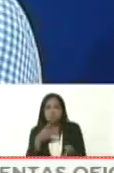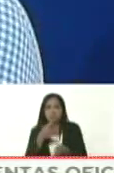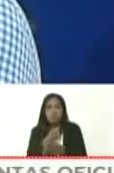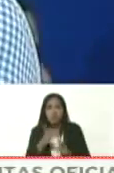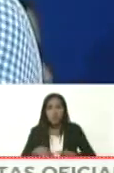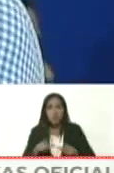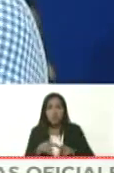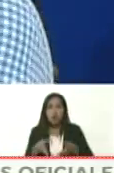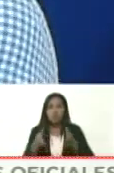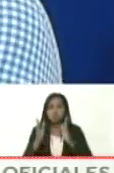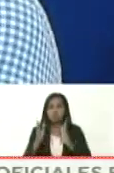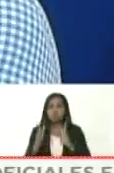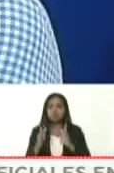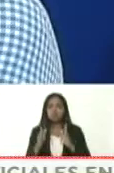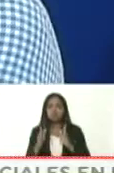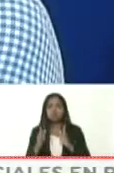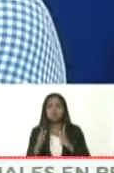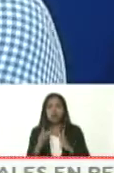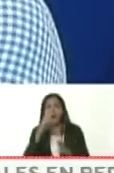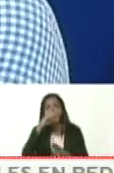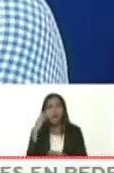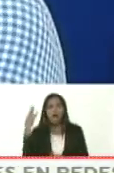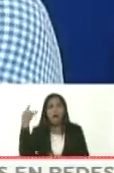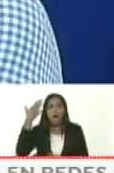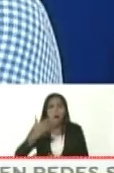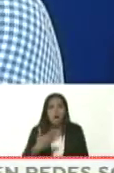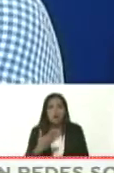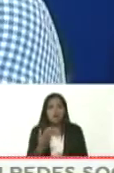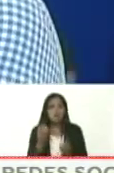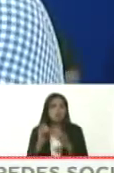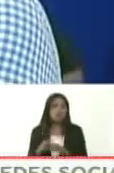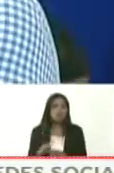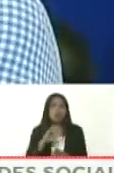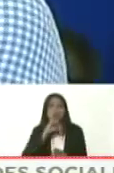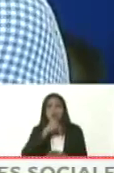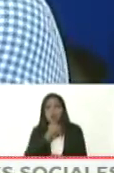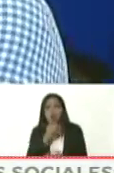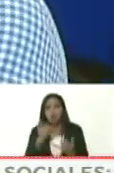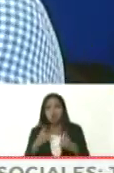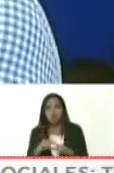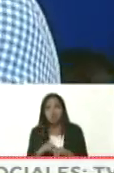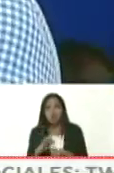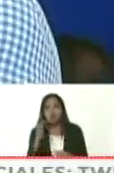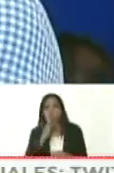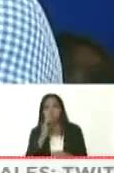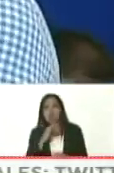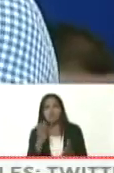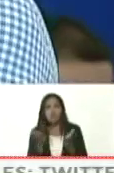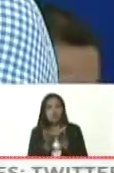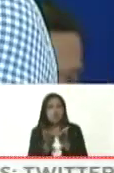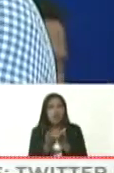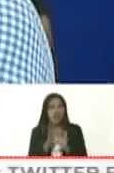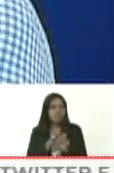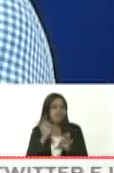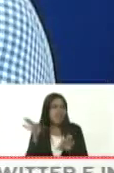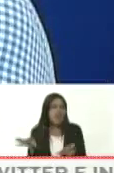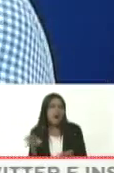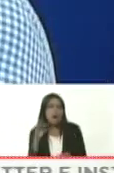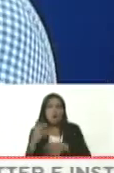finca que tenía años abandonada. El abuelo la producía, los hijos y los nietos estudiaron, dejaron de